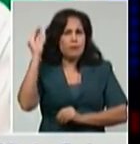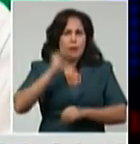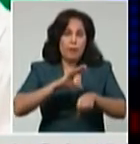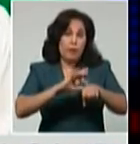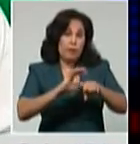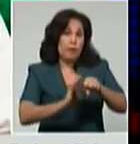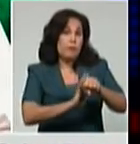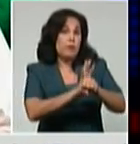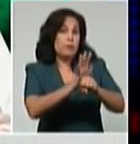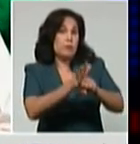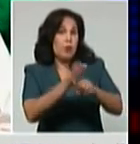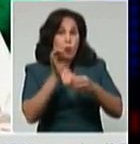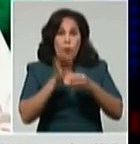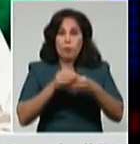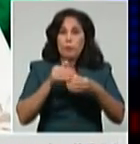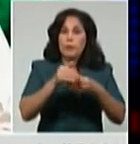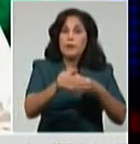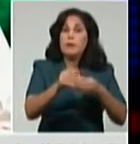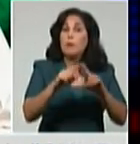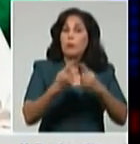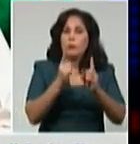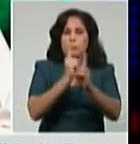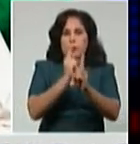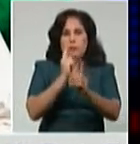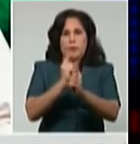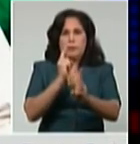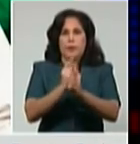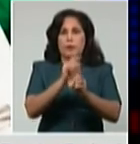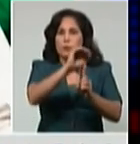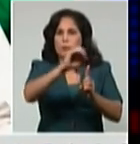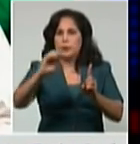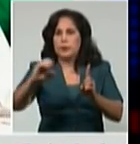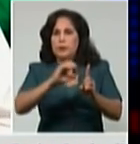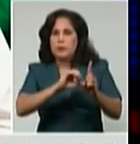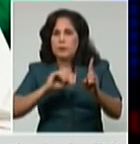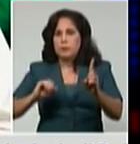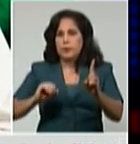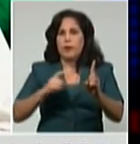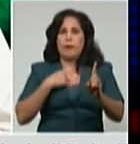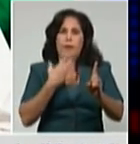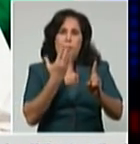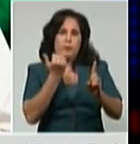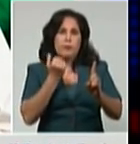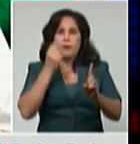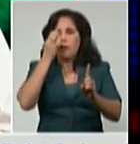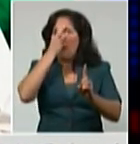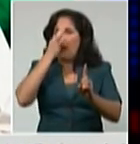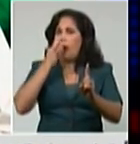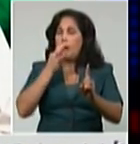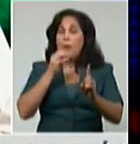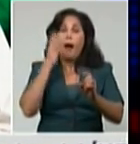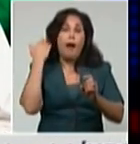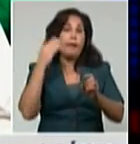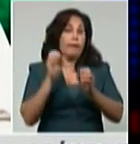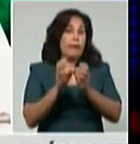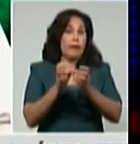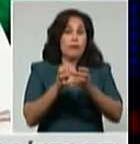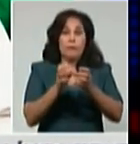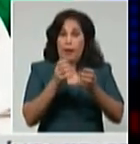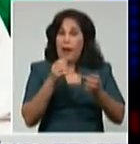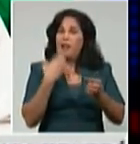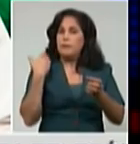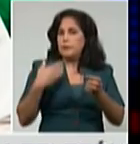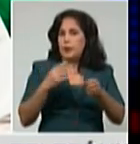partida de estos contactos. Ese contacto que hasta ahora se mantenía aislado en un centro de